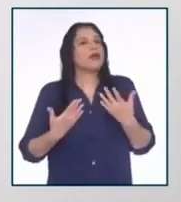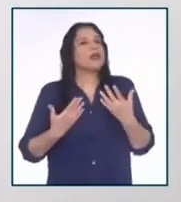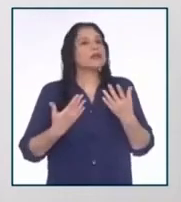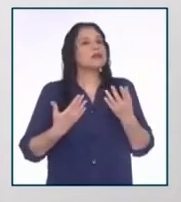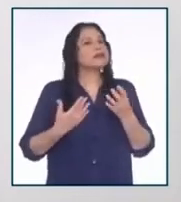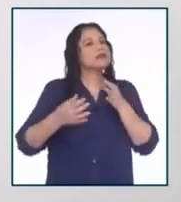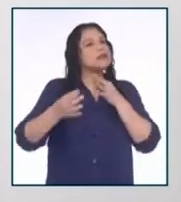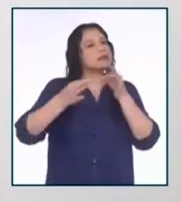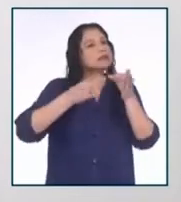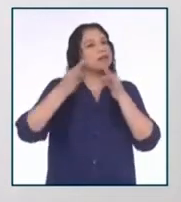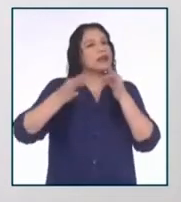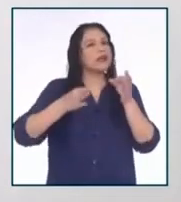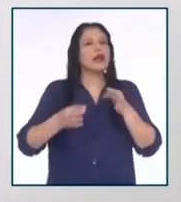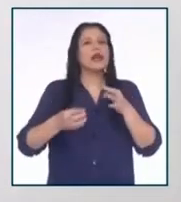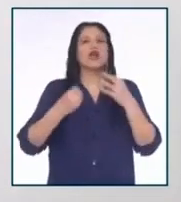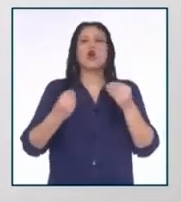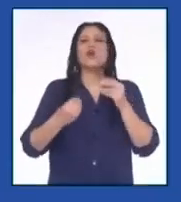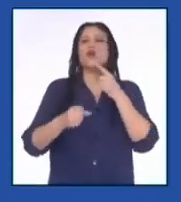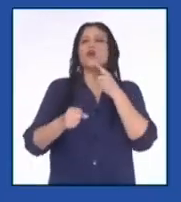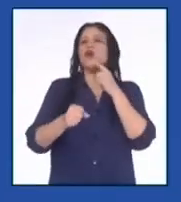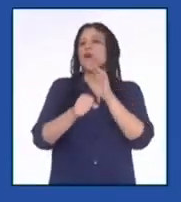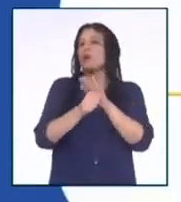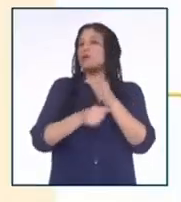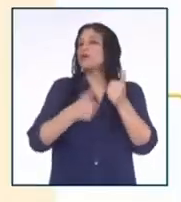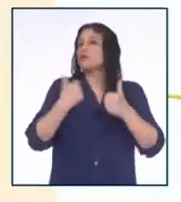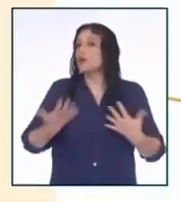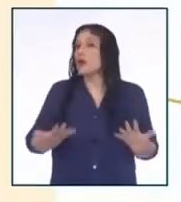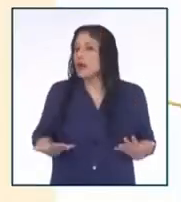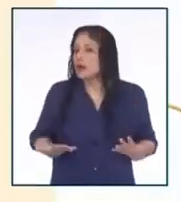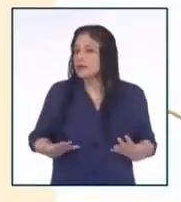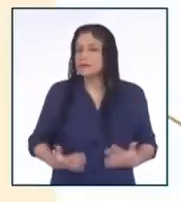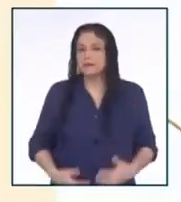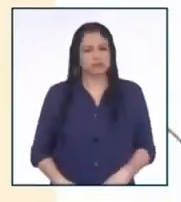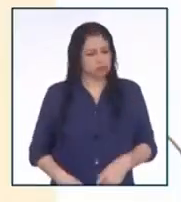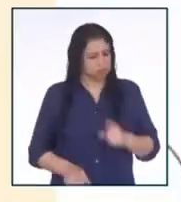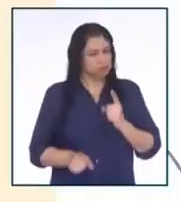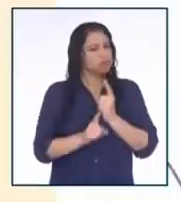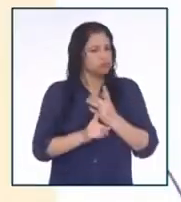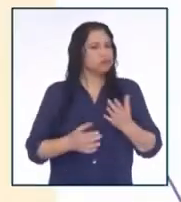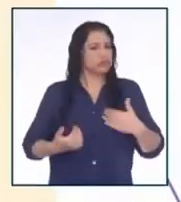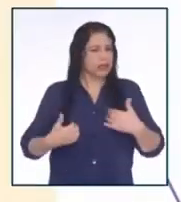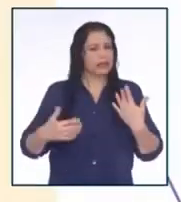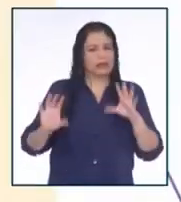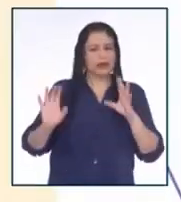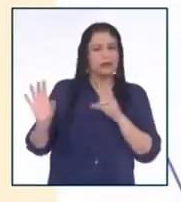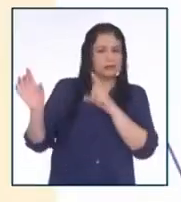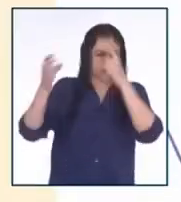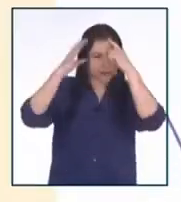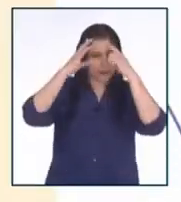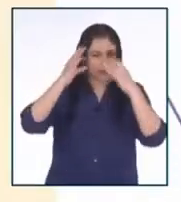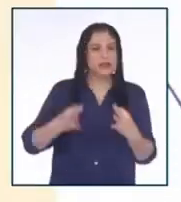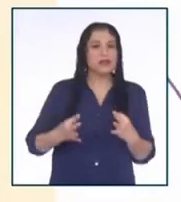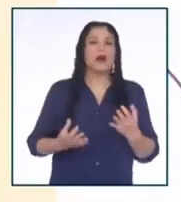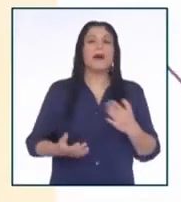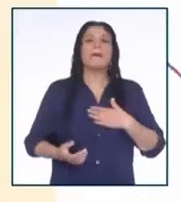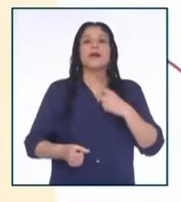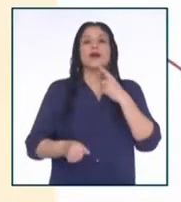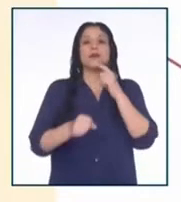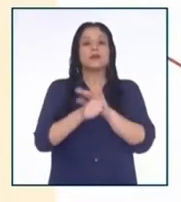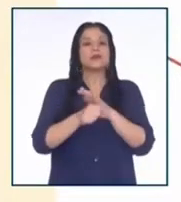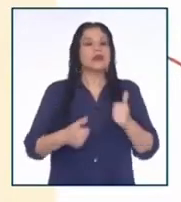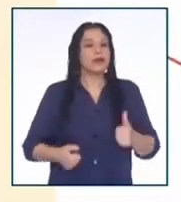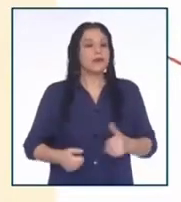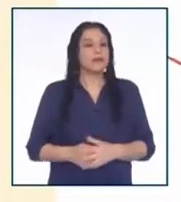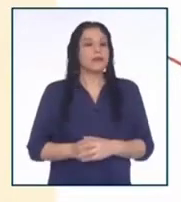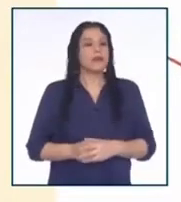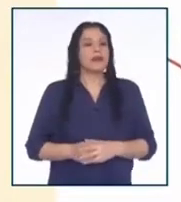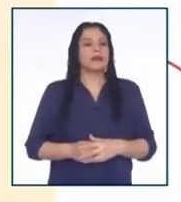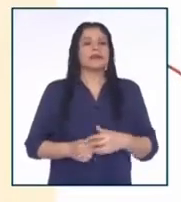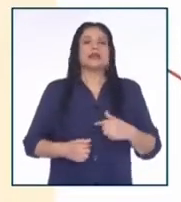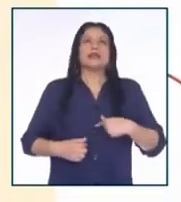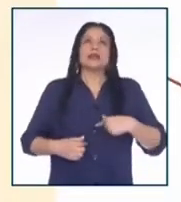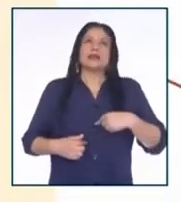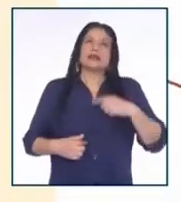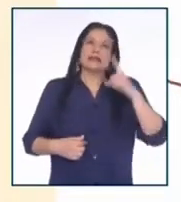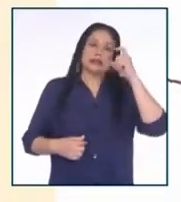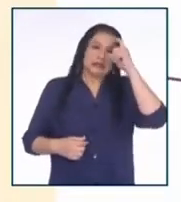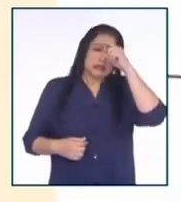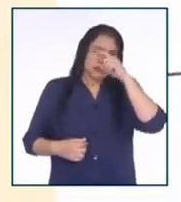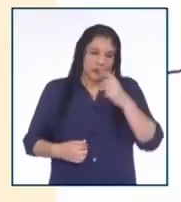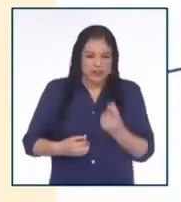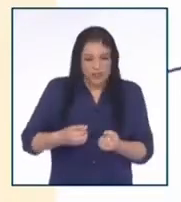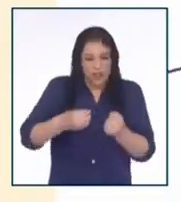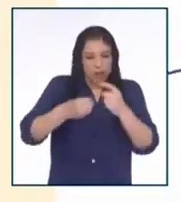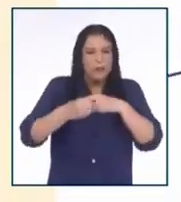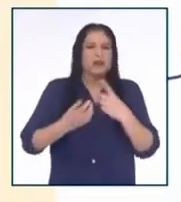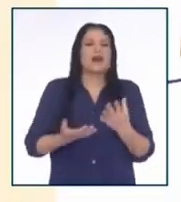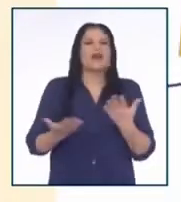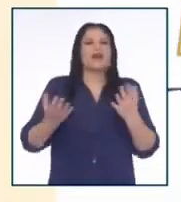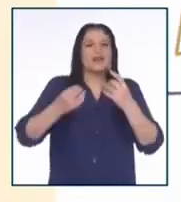describir cómo vendría a ser tu compromiso? Sí, profesora, ya lo tengo decidido. Mi compromiso sería: me cuesta incorporar las